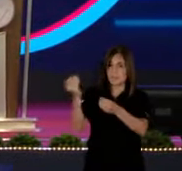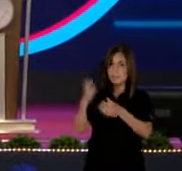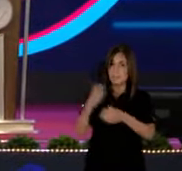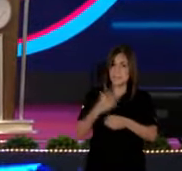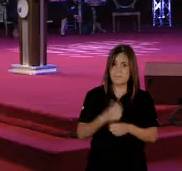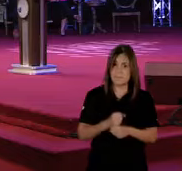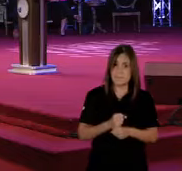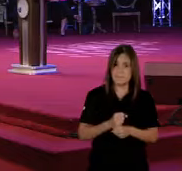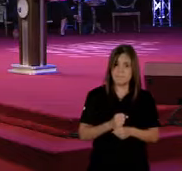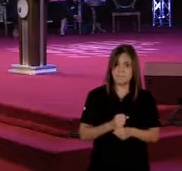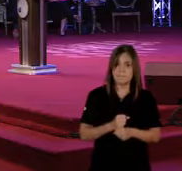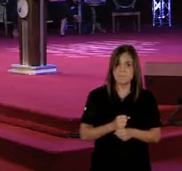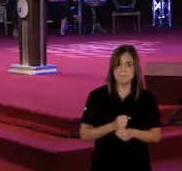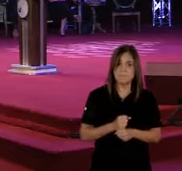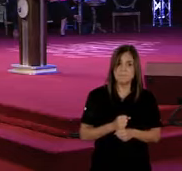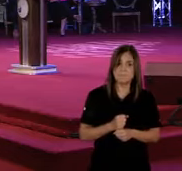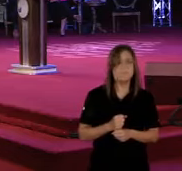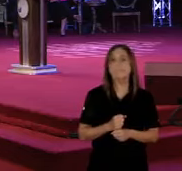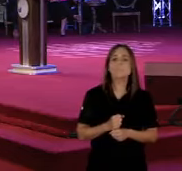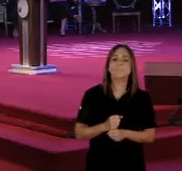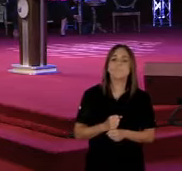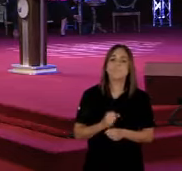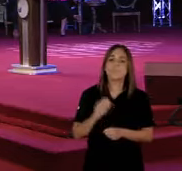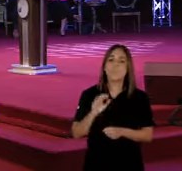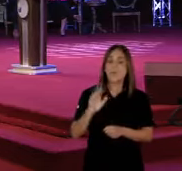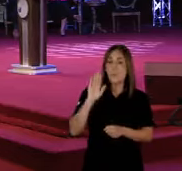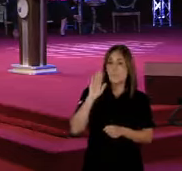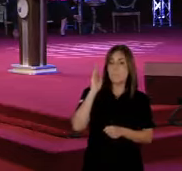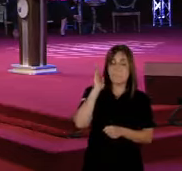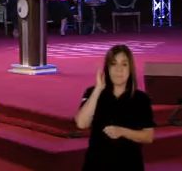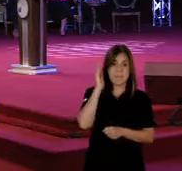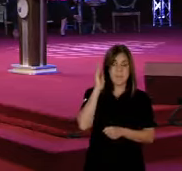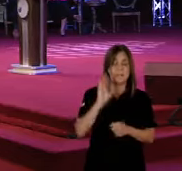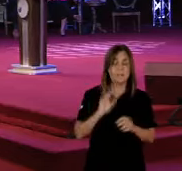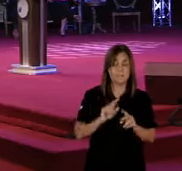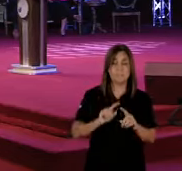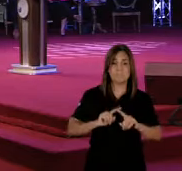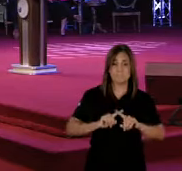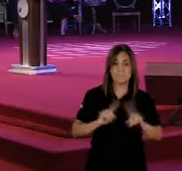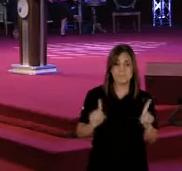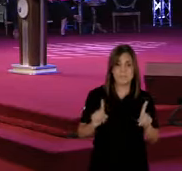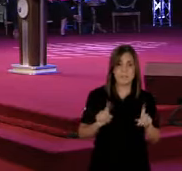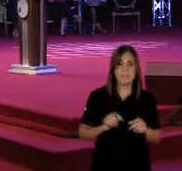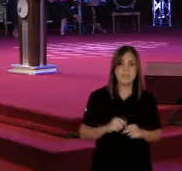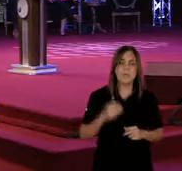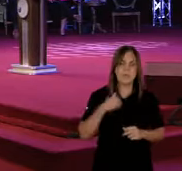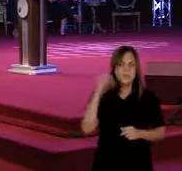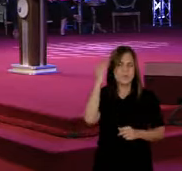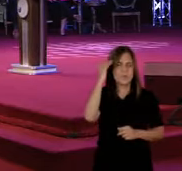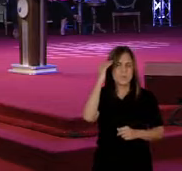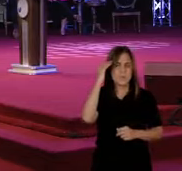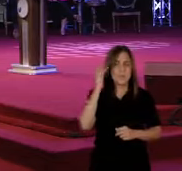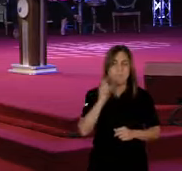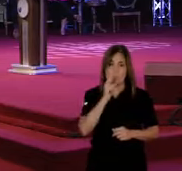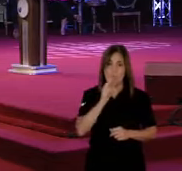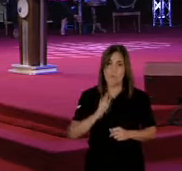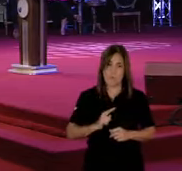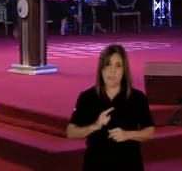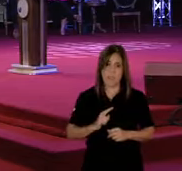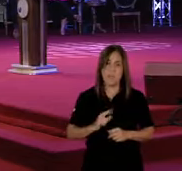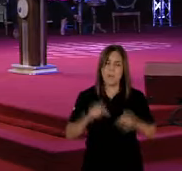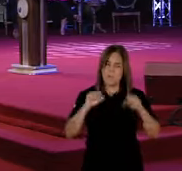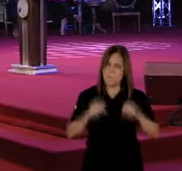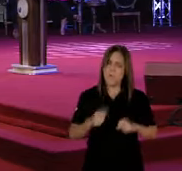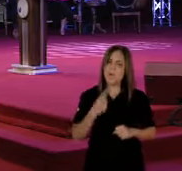específica. Porque yo siempre he dicho que también la mujer tiene algo que decirle al hombre en estos escenarios. ¿Y quién